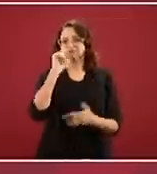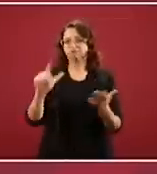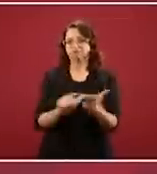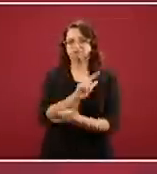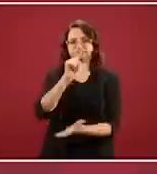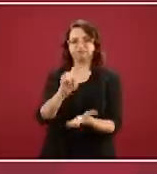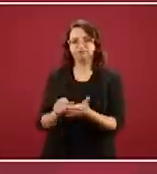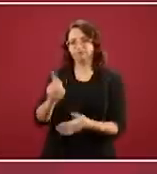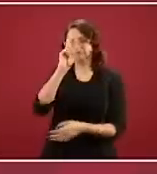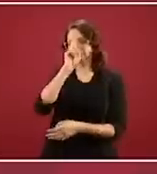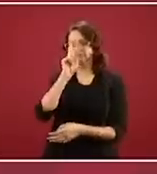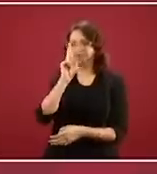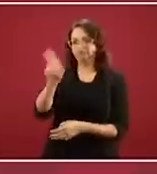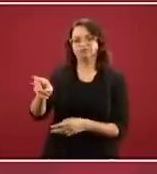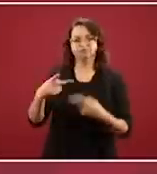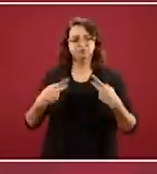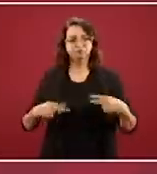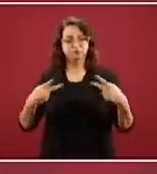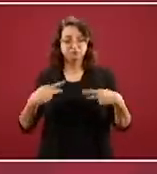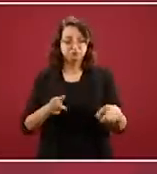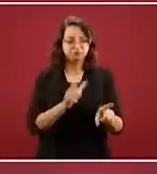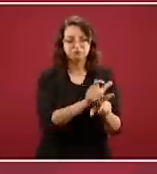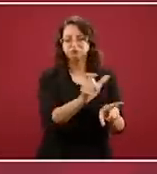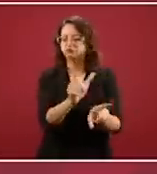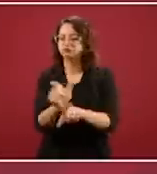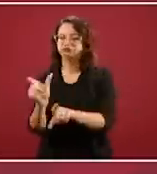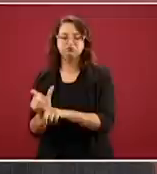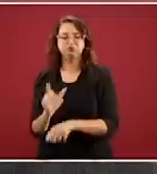en materia de seguridad pública.